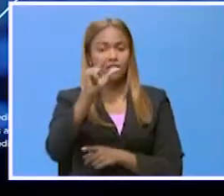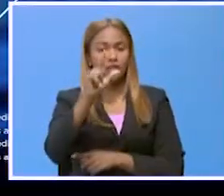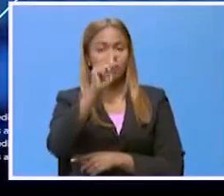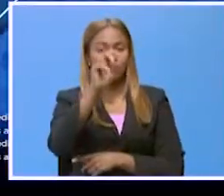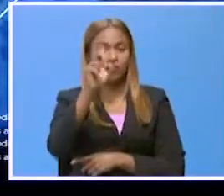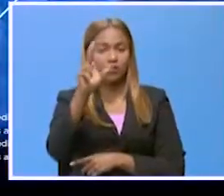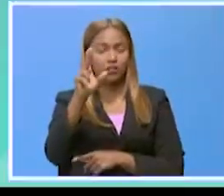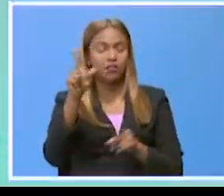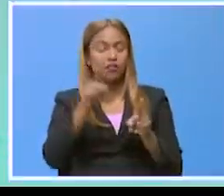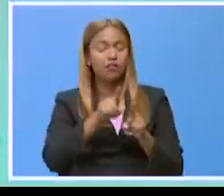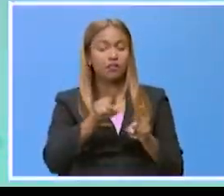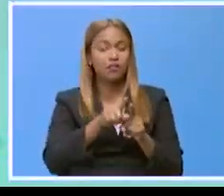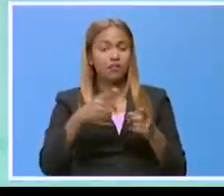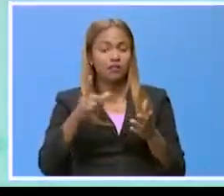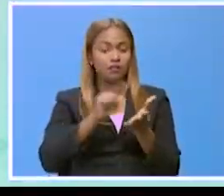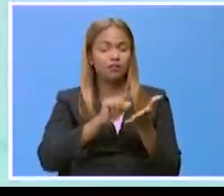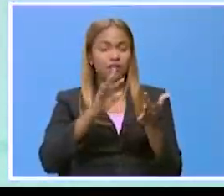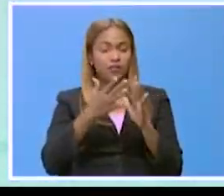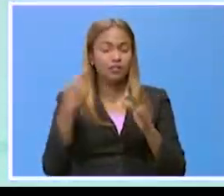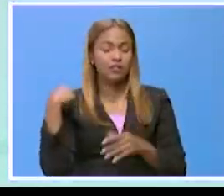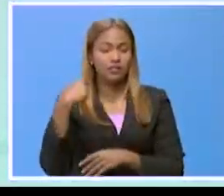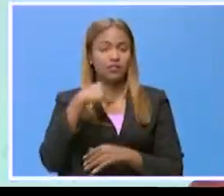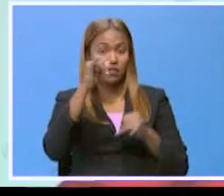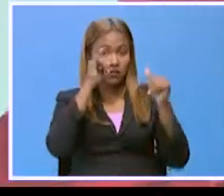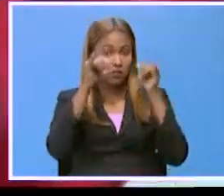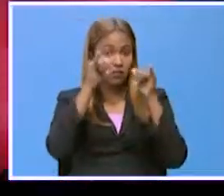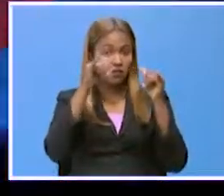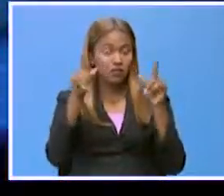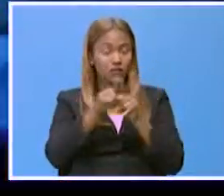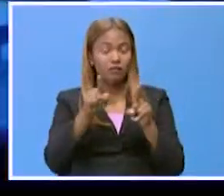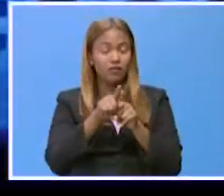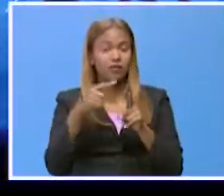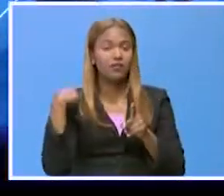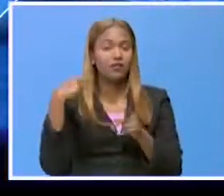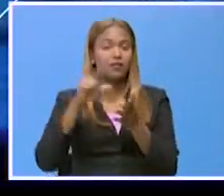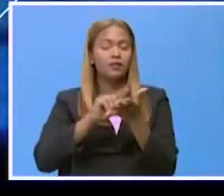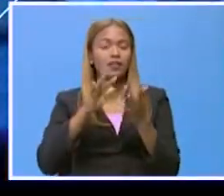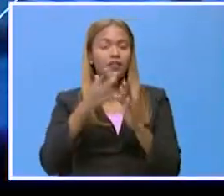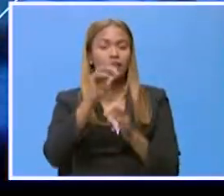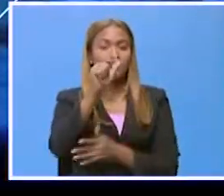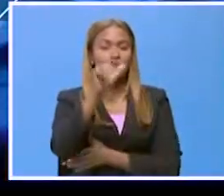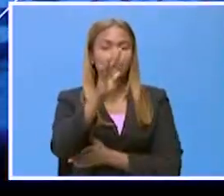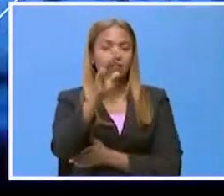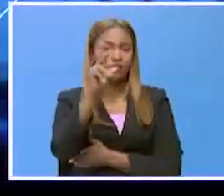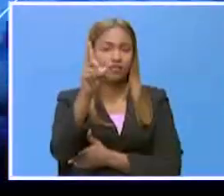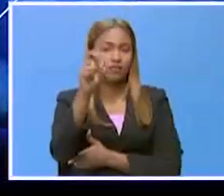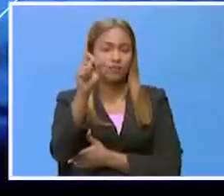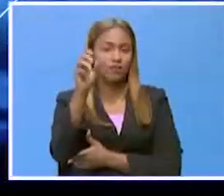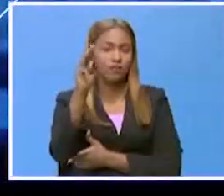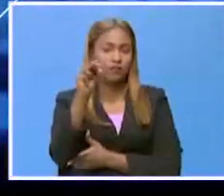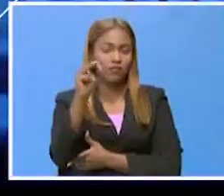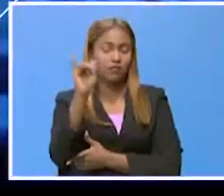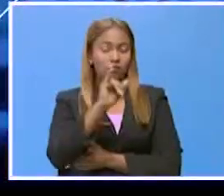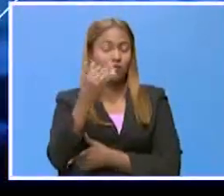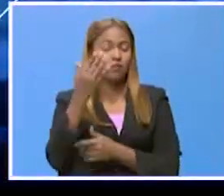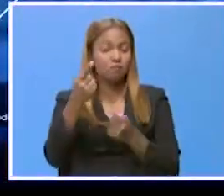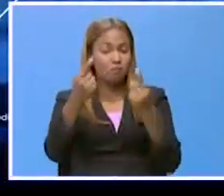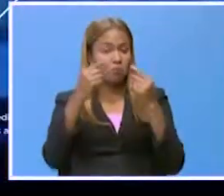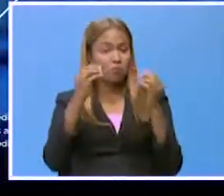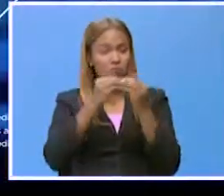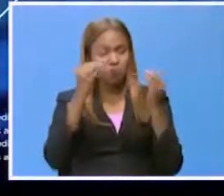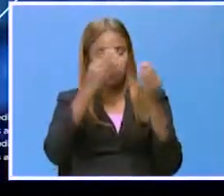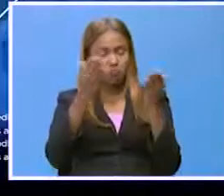twitter además la página de nuestro canal de youtube y nuestra página web canal 4 al red de puntocom de inmediato volvemos